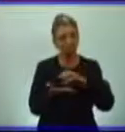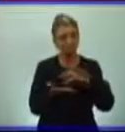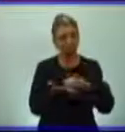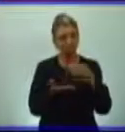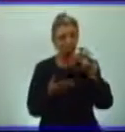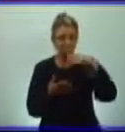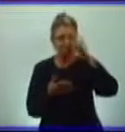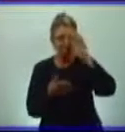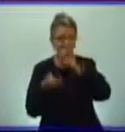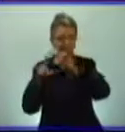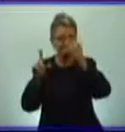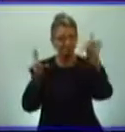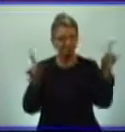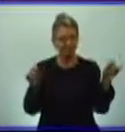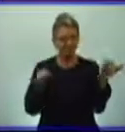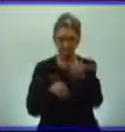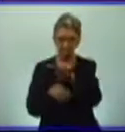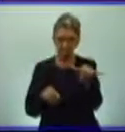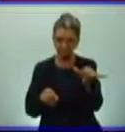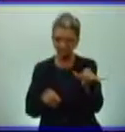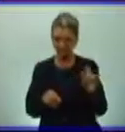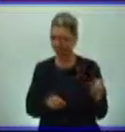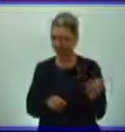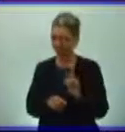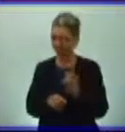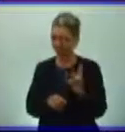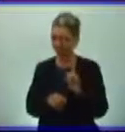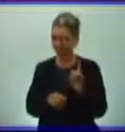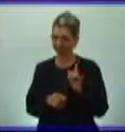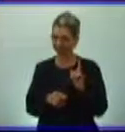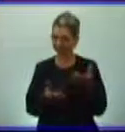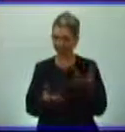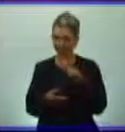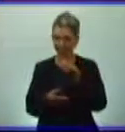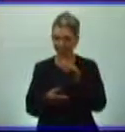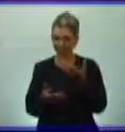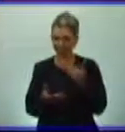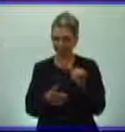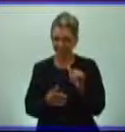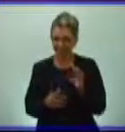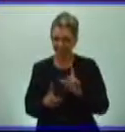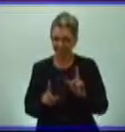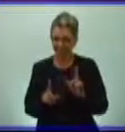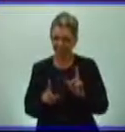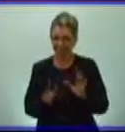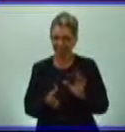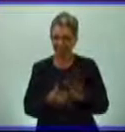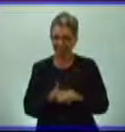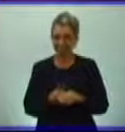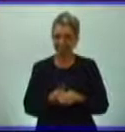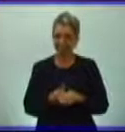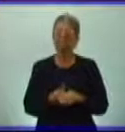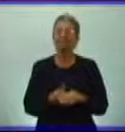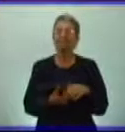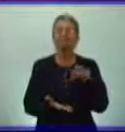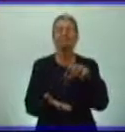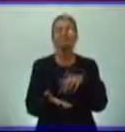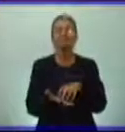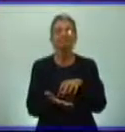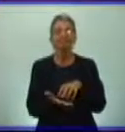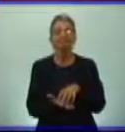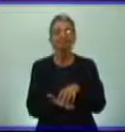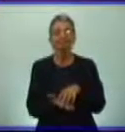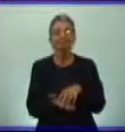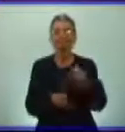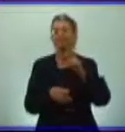Pues claro que no. Estoy convencido de que han respondido que no, que en nuestro país existen ciudades y